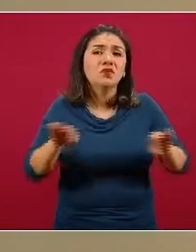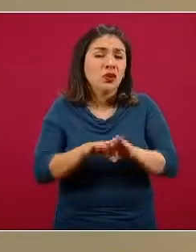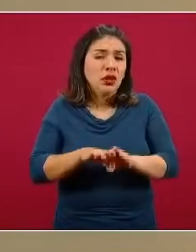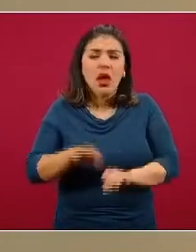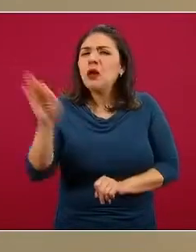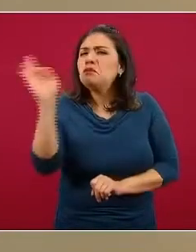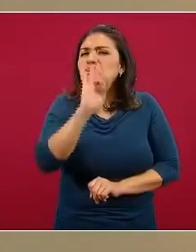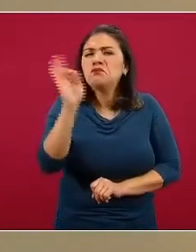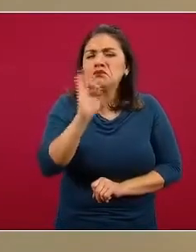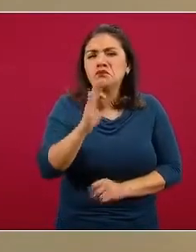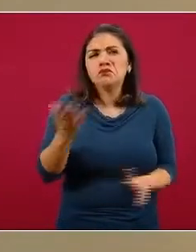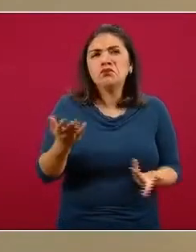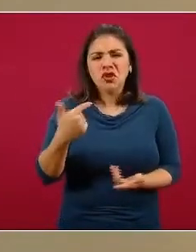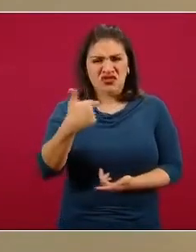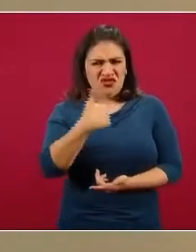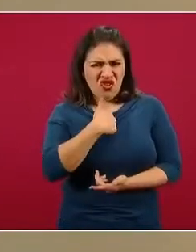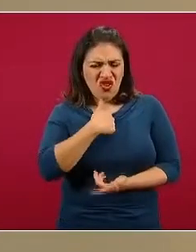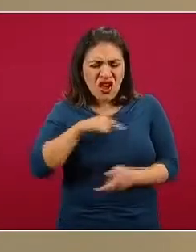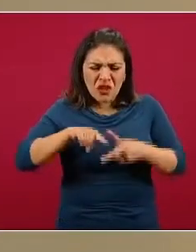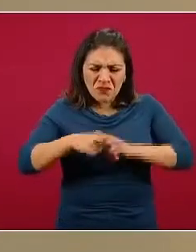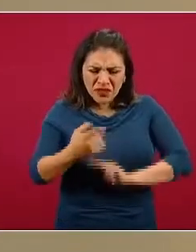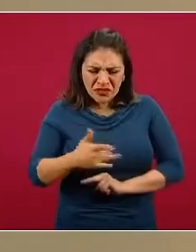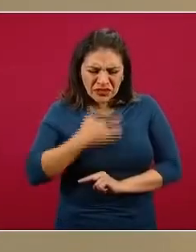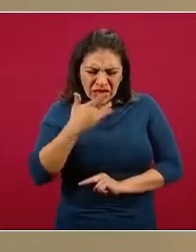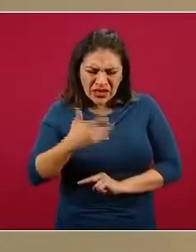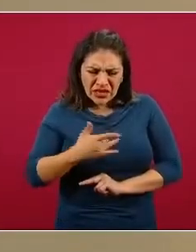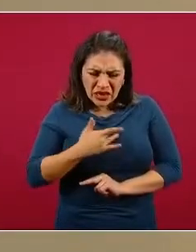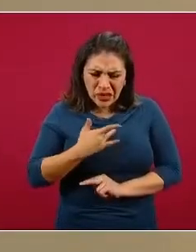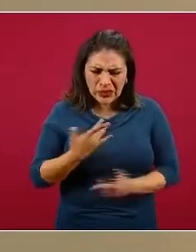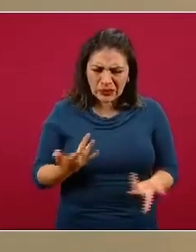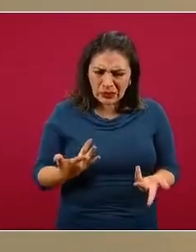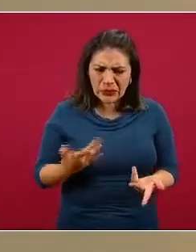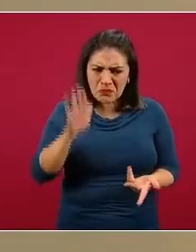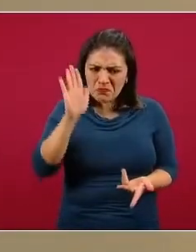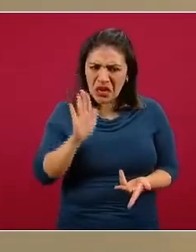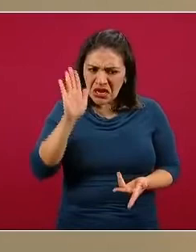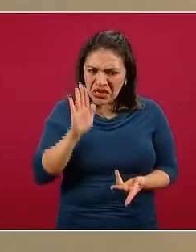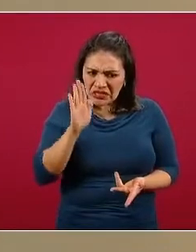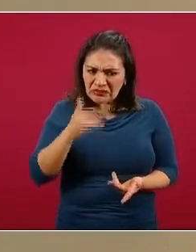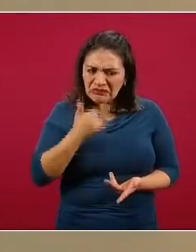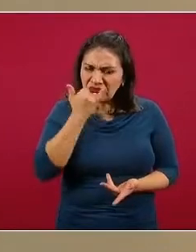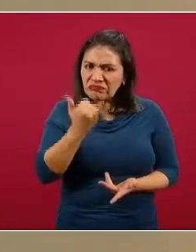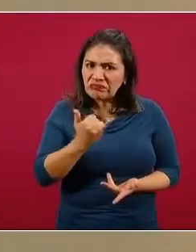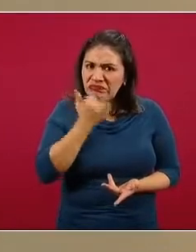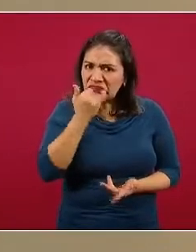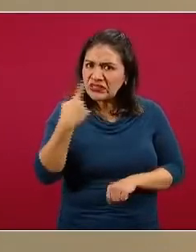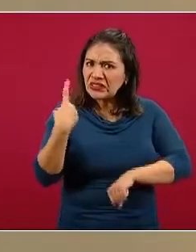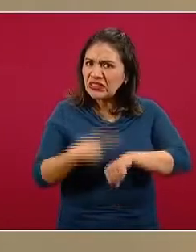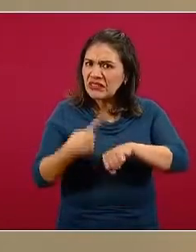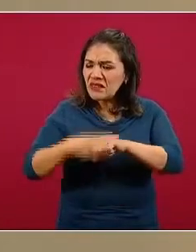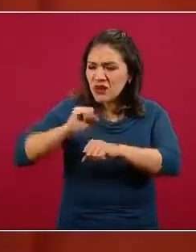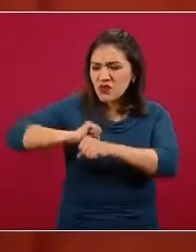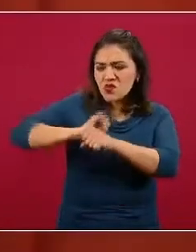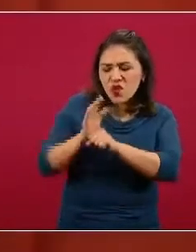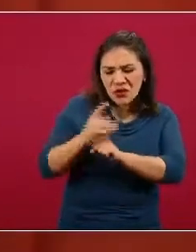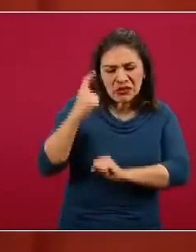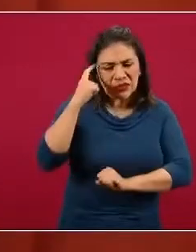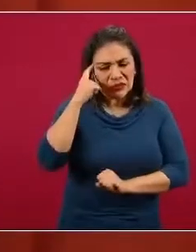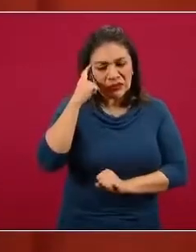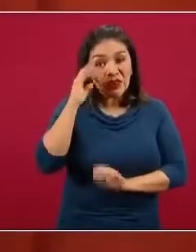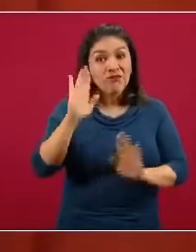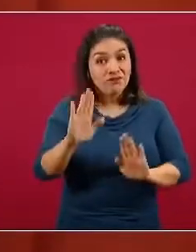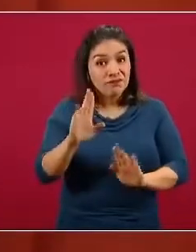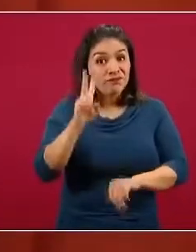si yo empiezo con un cuadro compatible con la enfermedad COVID, tengo